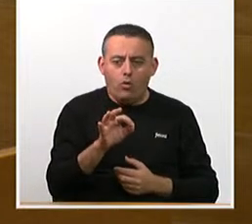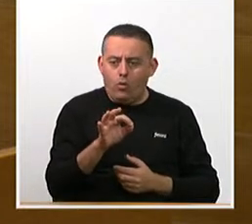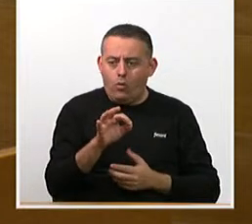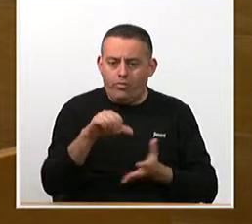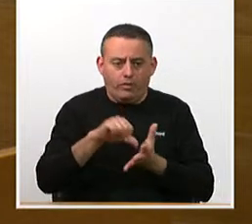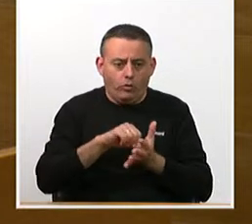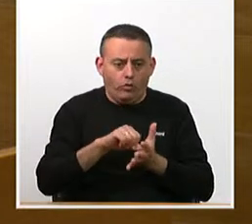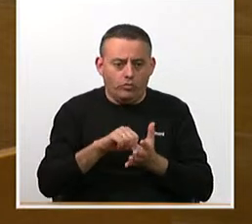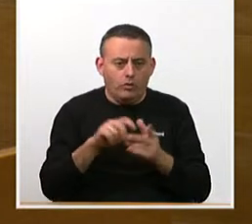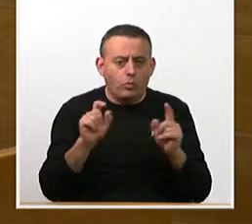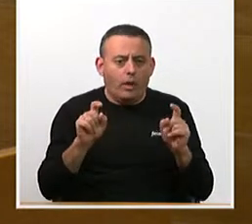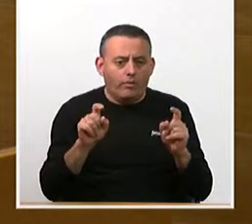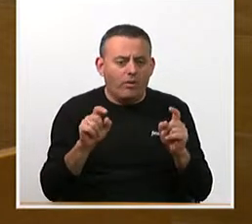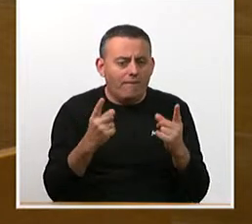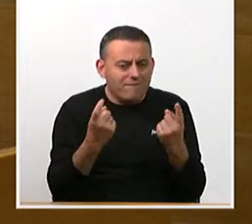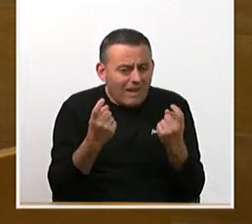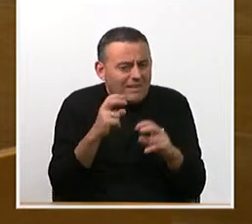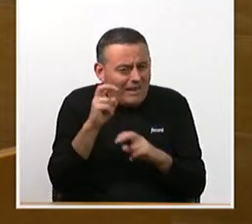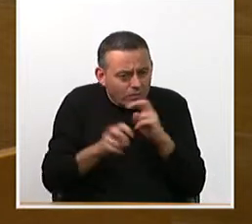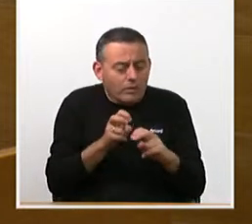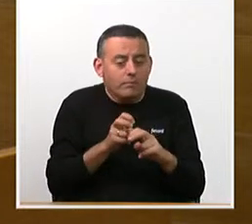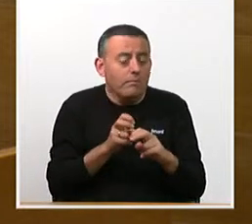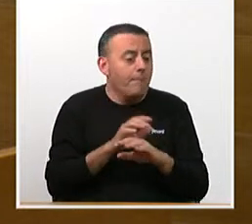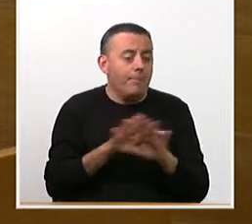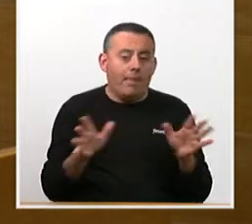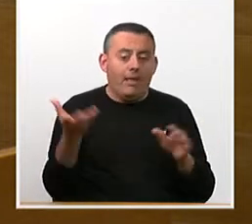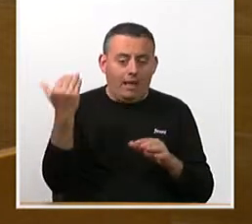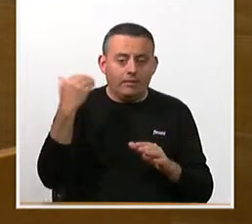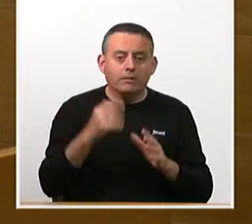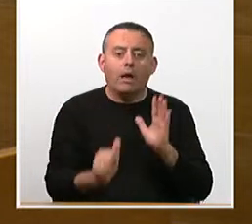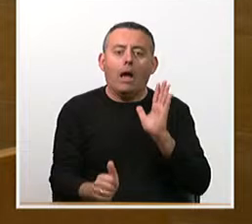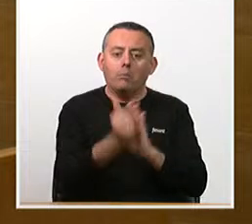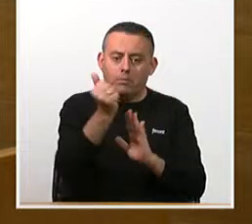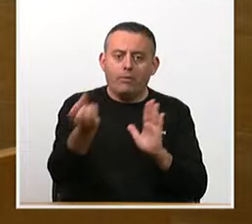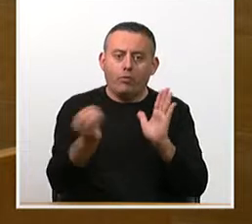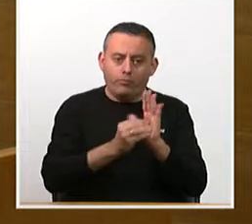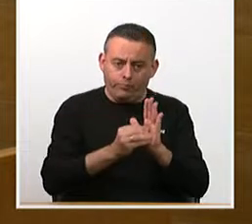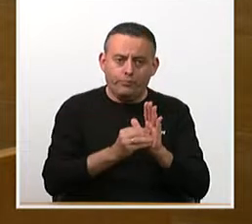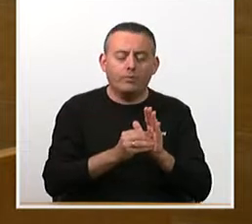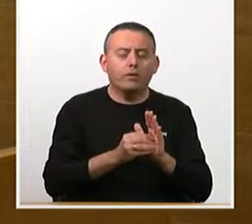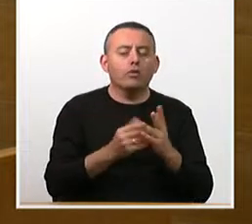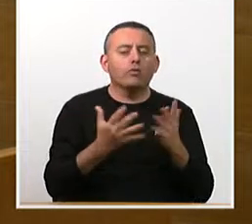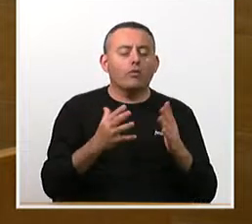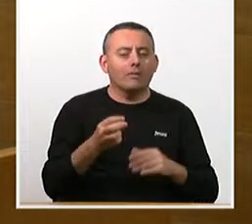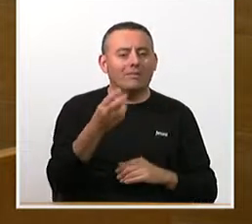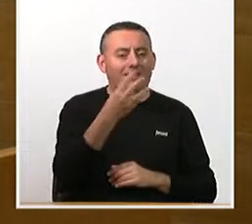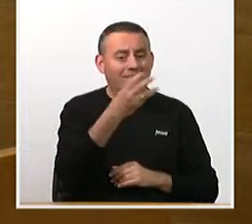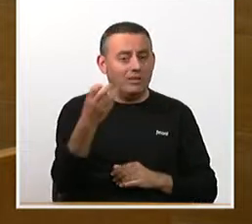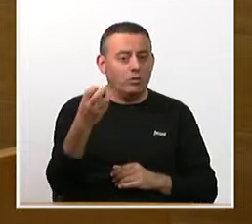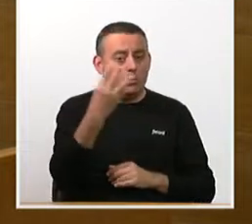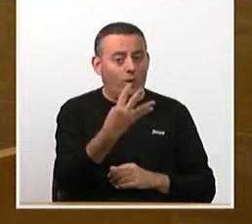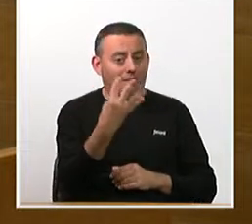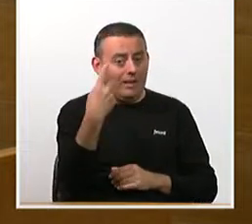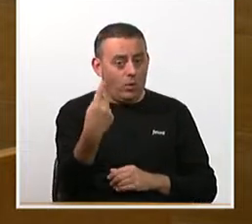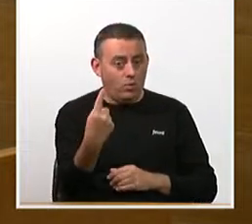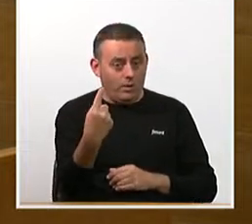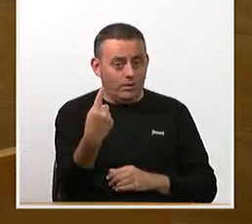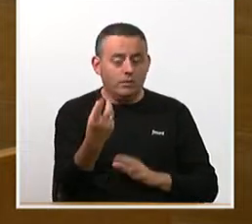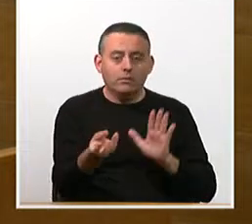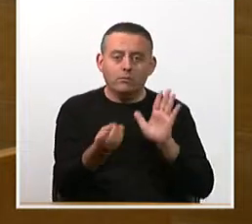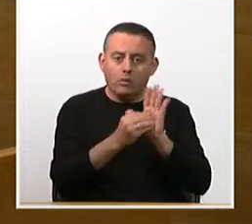educativ to que est incl en elic son un total de 341 que